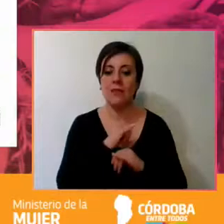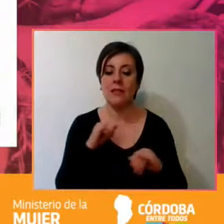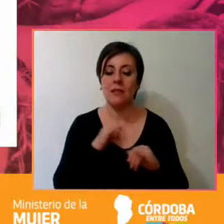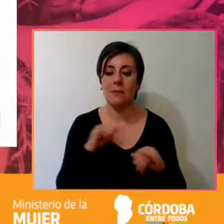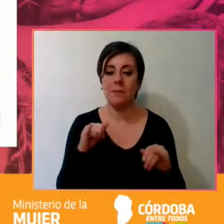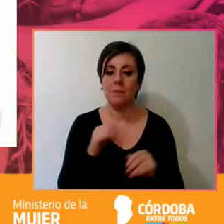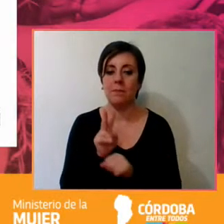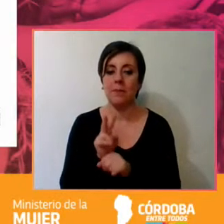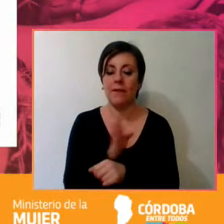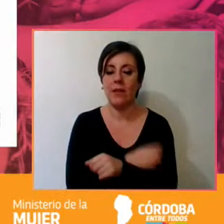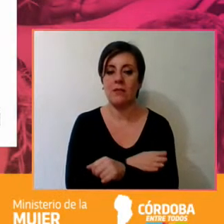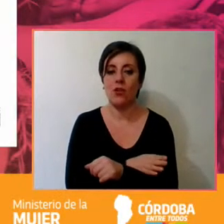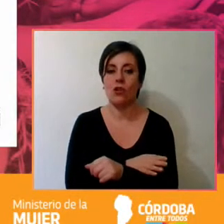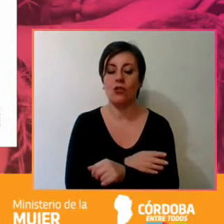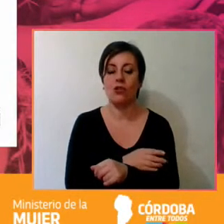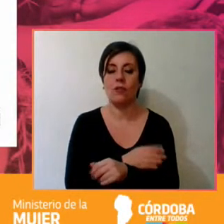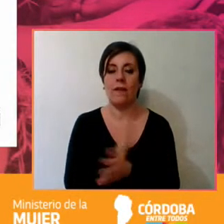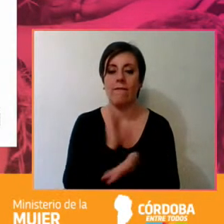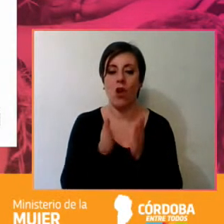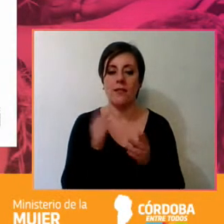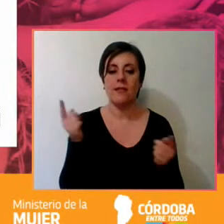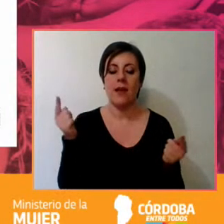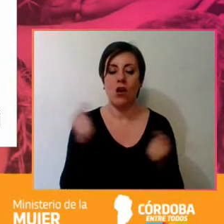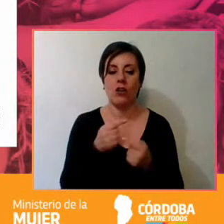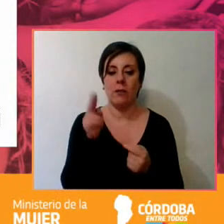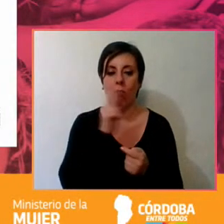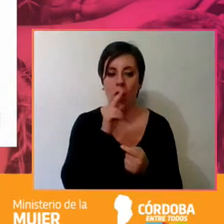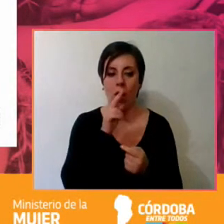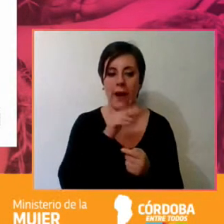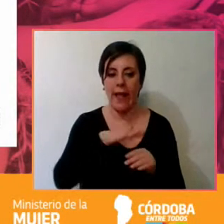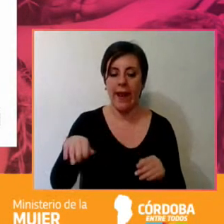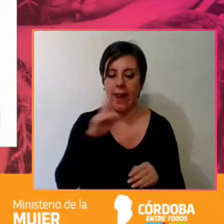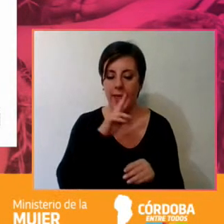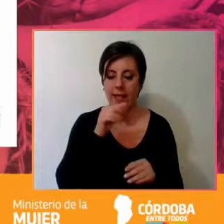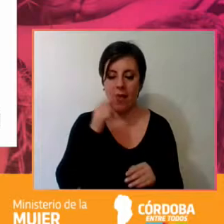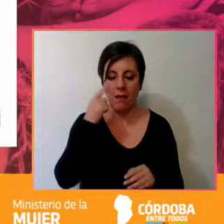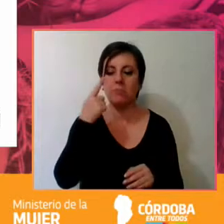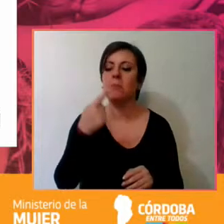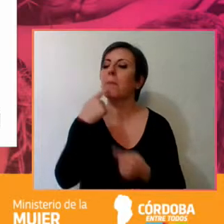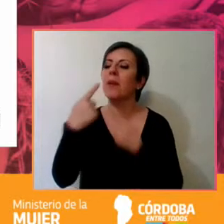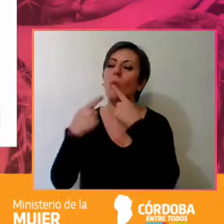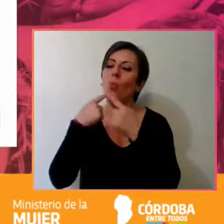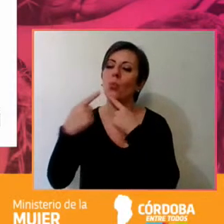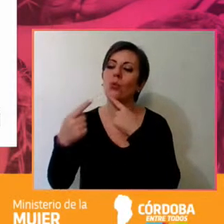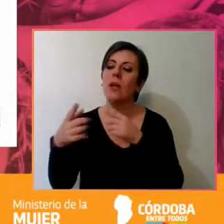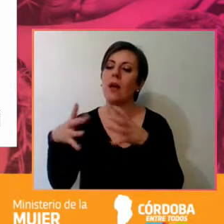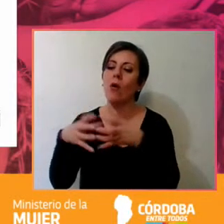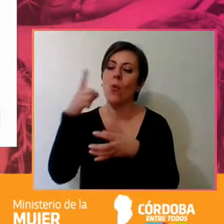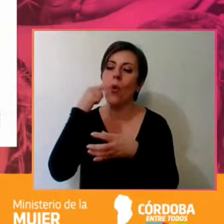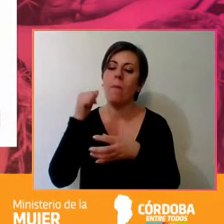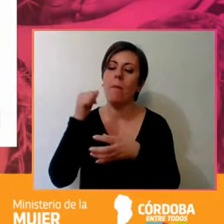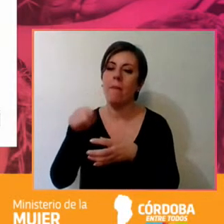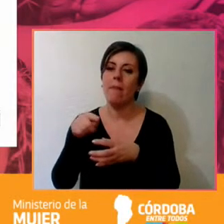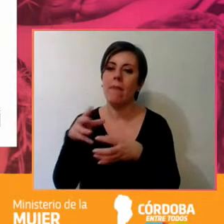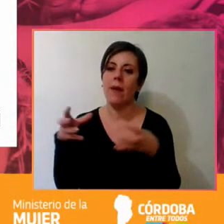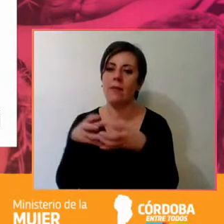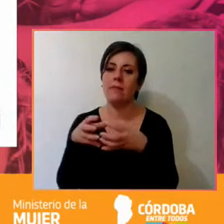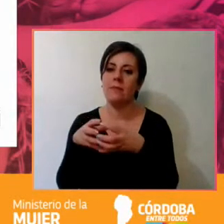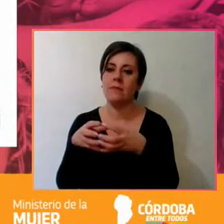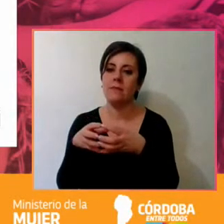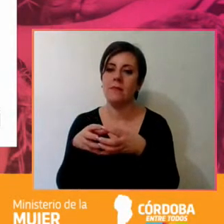violencia contra mujeres y niñas. Y cuando hicimos eso, dijimos, bueno, le vamos a preguntar a este grupo de hombres en un focus group, ¿no? Que